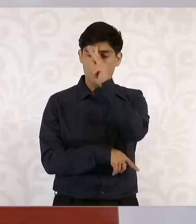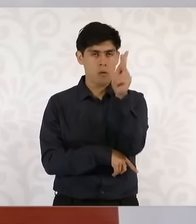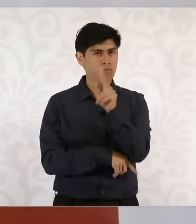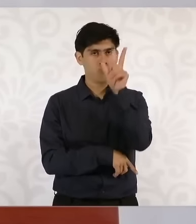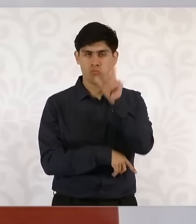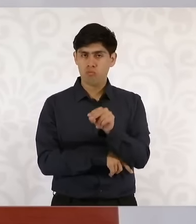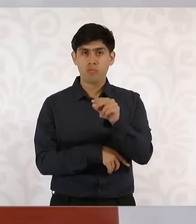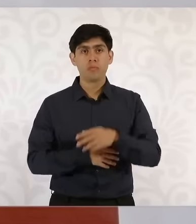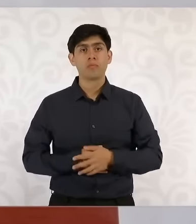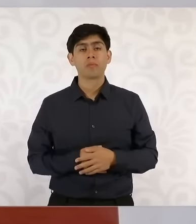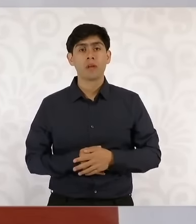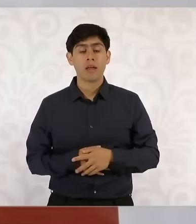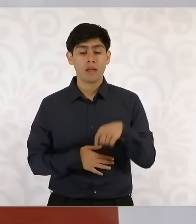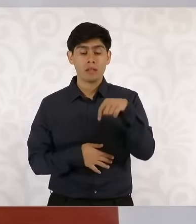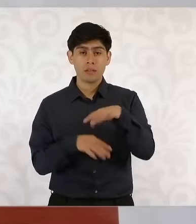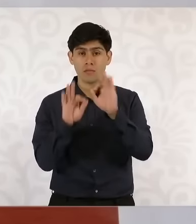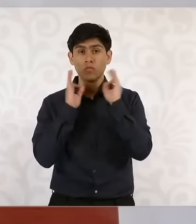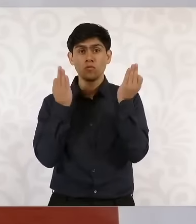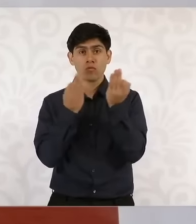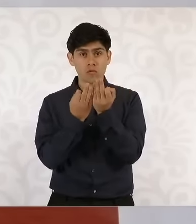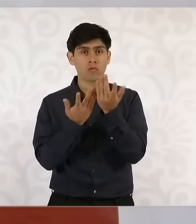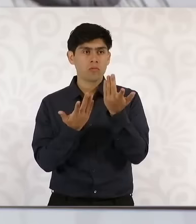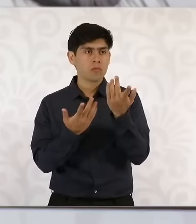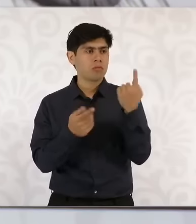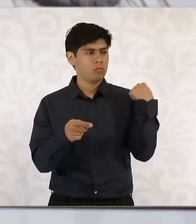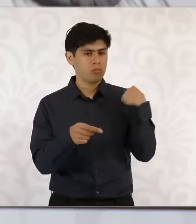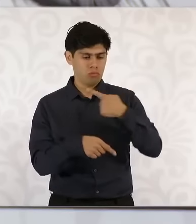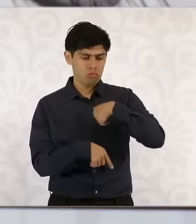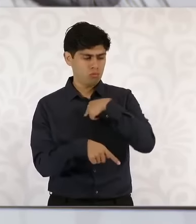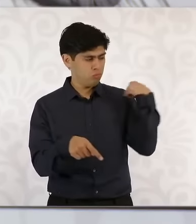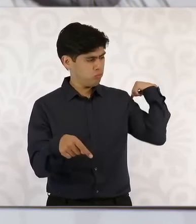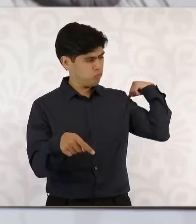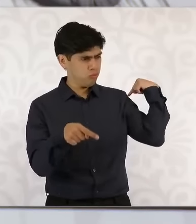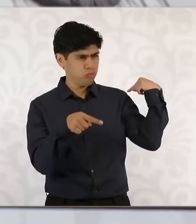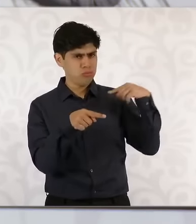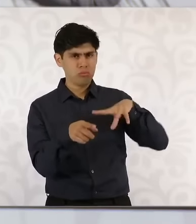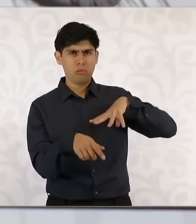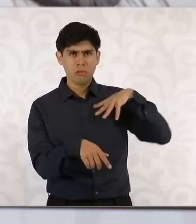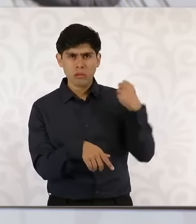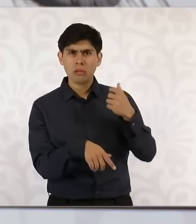Nosotros venimos de un movimiento social que luchó durante muchísimos años,